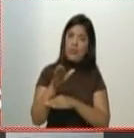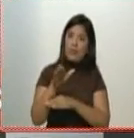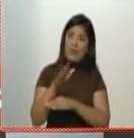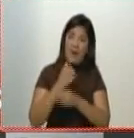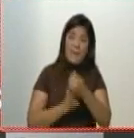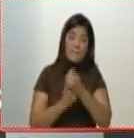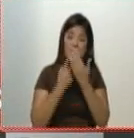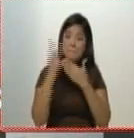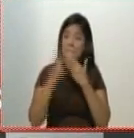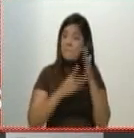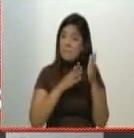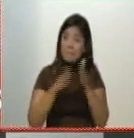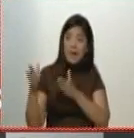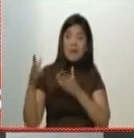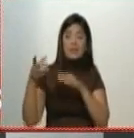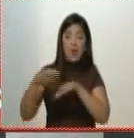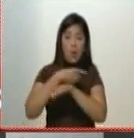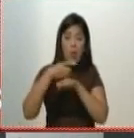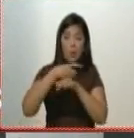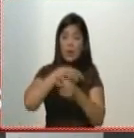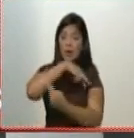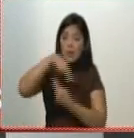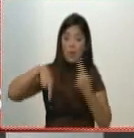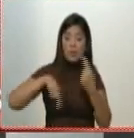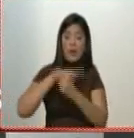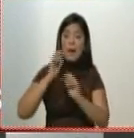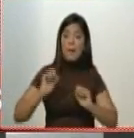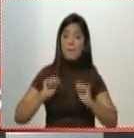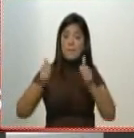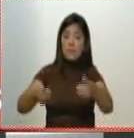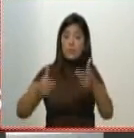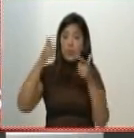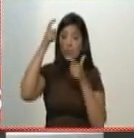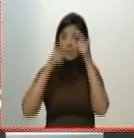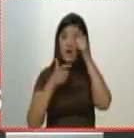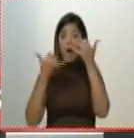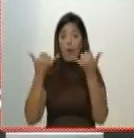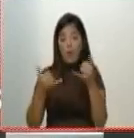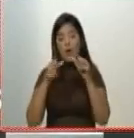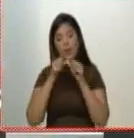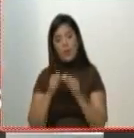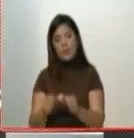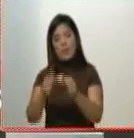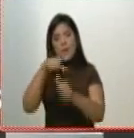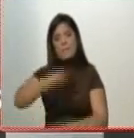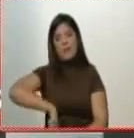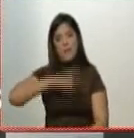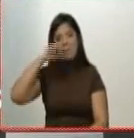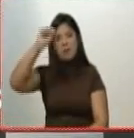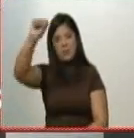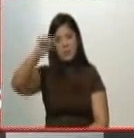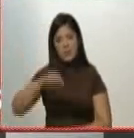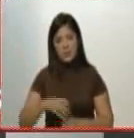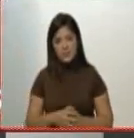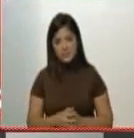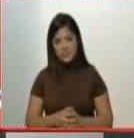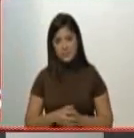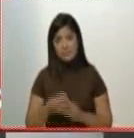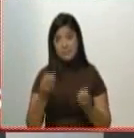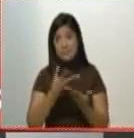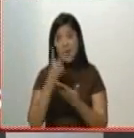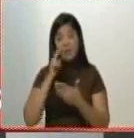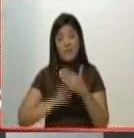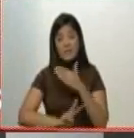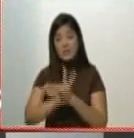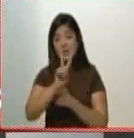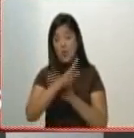del gobierno revolucionario que inició el comandante presidente Hugo Chávez y que ahora continúa el presidente Nicolás Maduro, dándole una visión